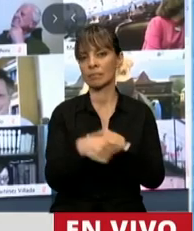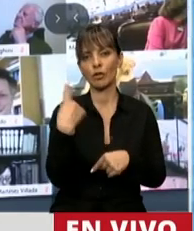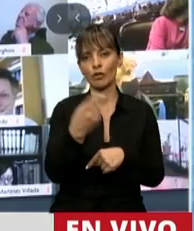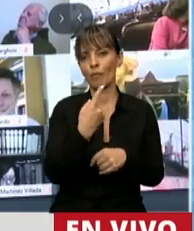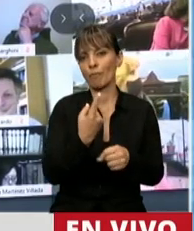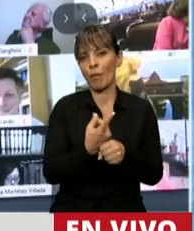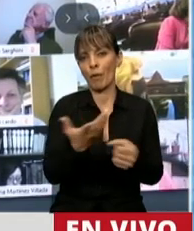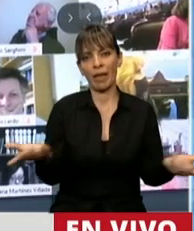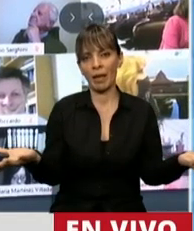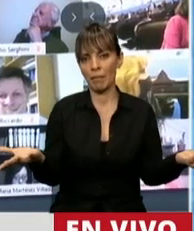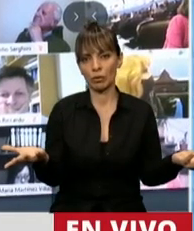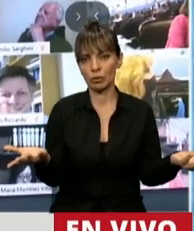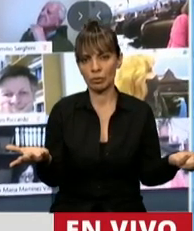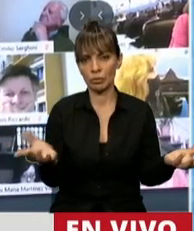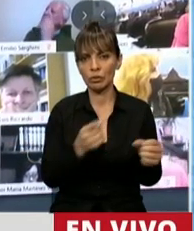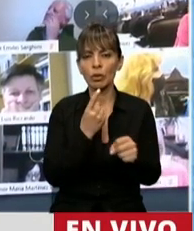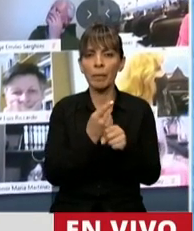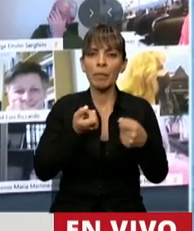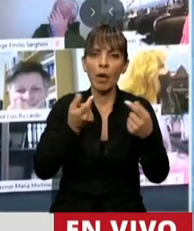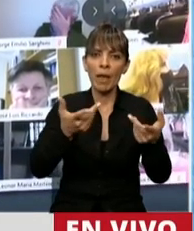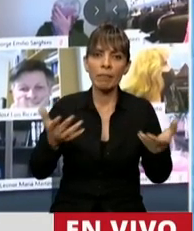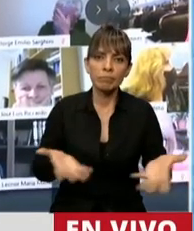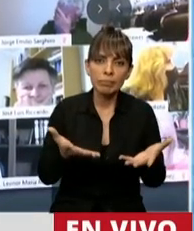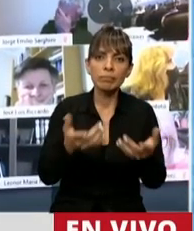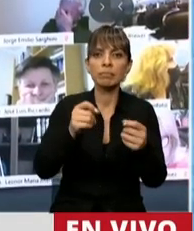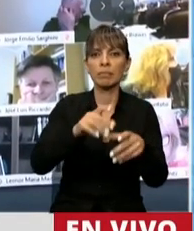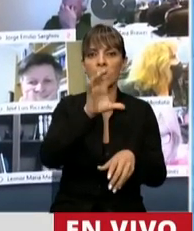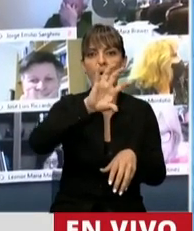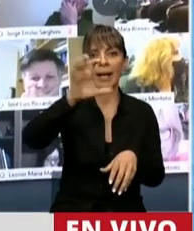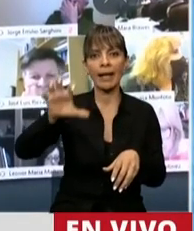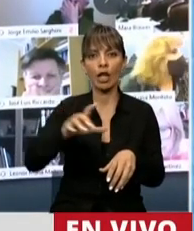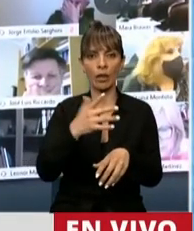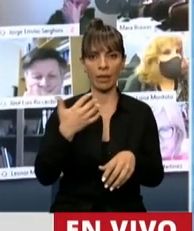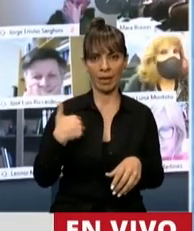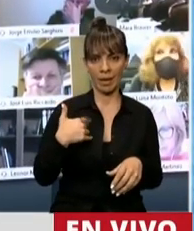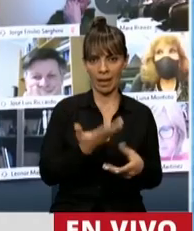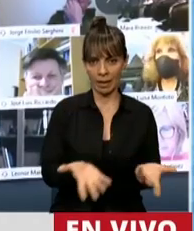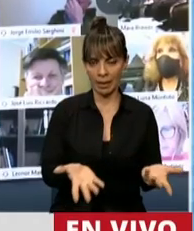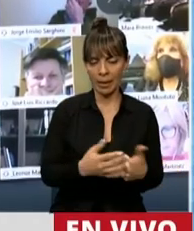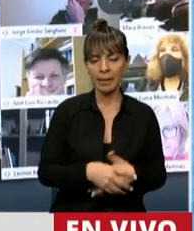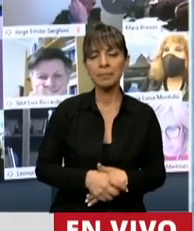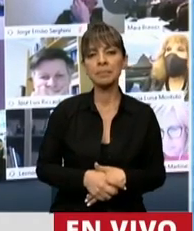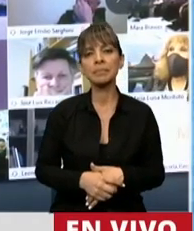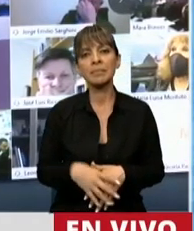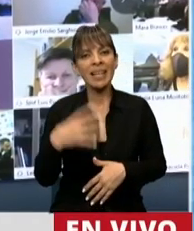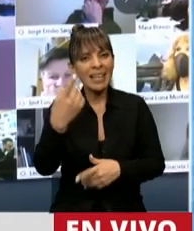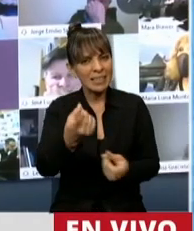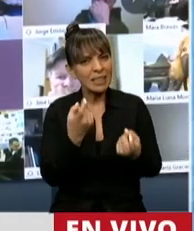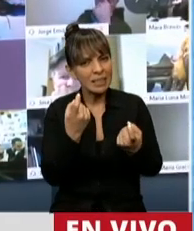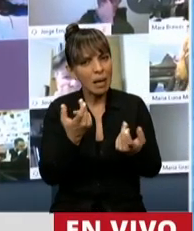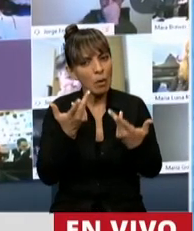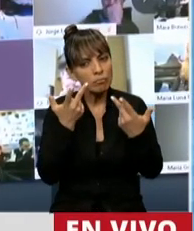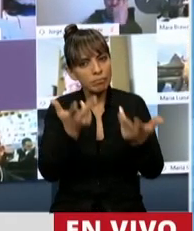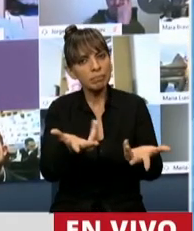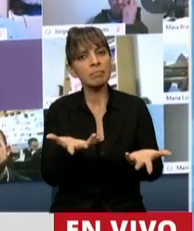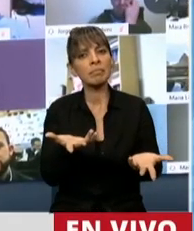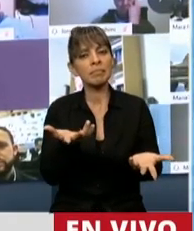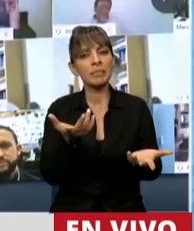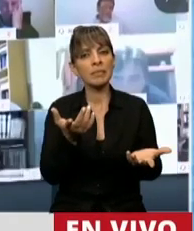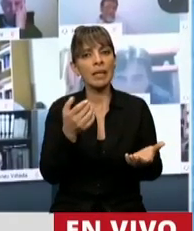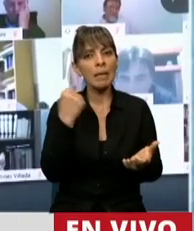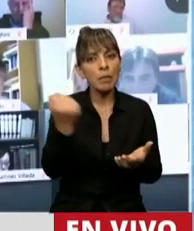el potencial de crecimiento de las regiones de nuestro país. Es decir, resaltar la importancia en la definición